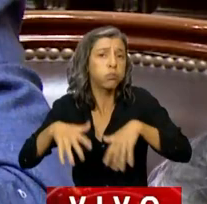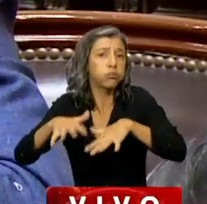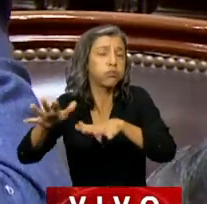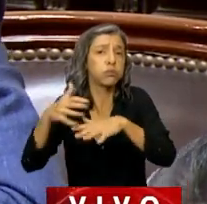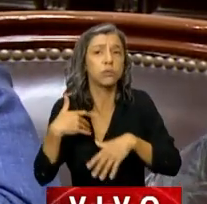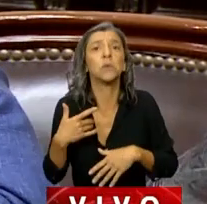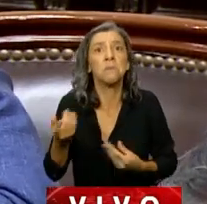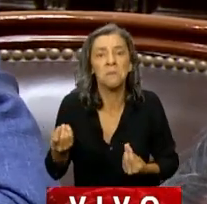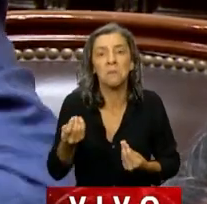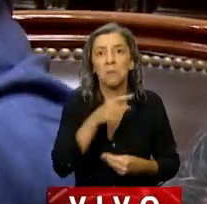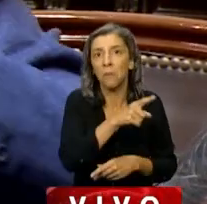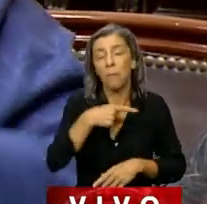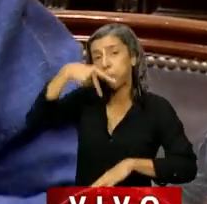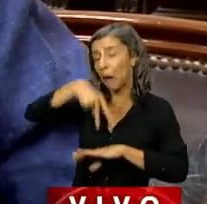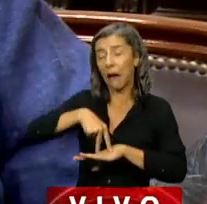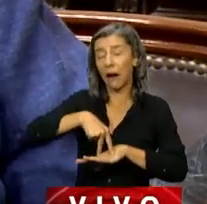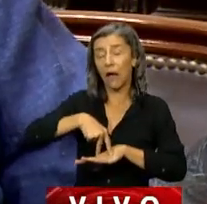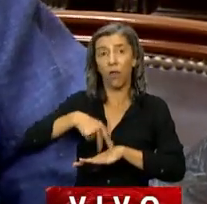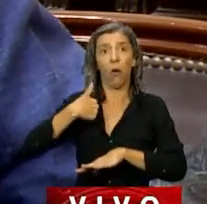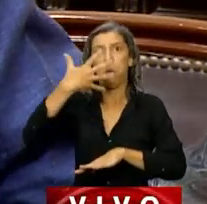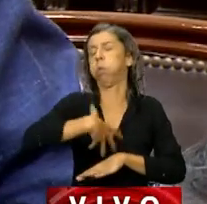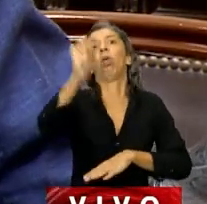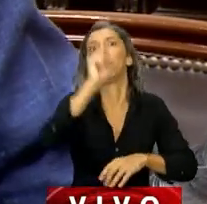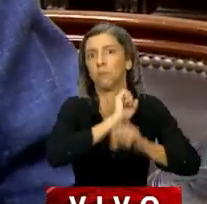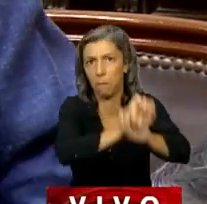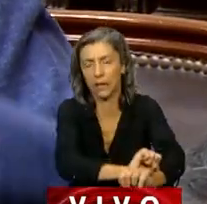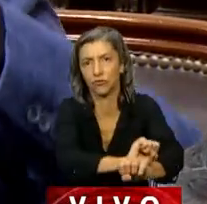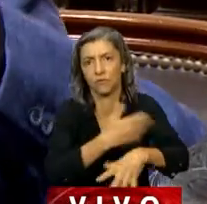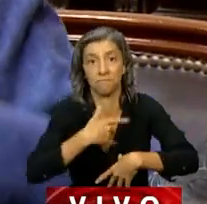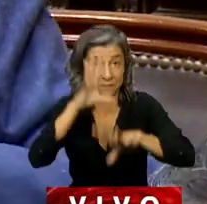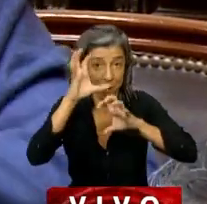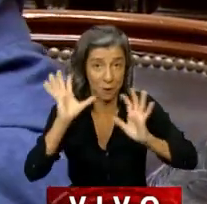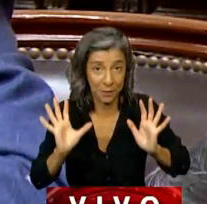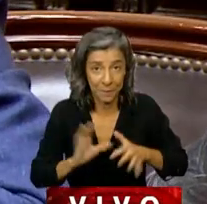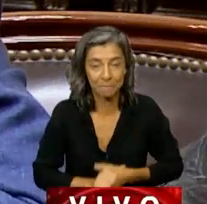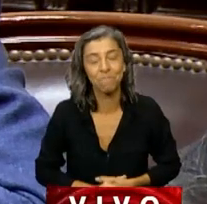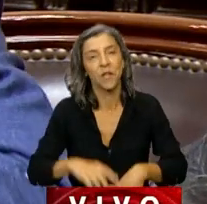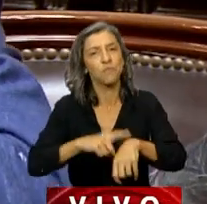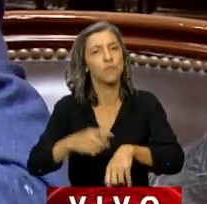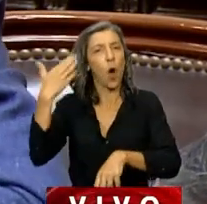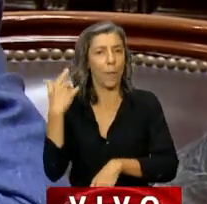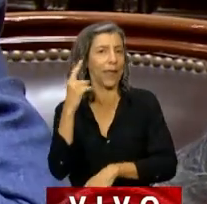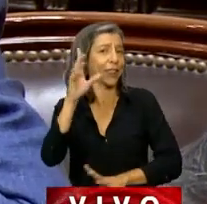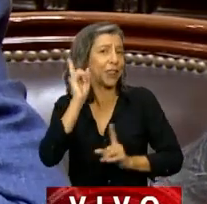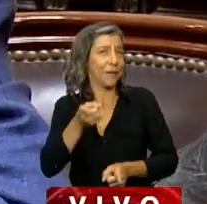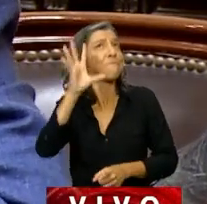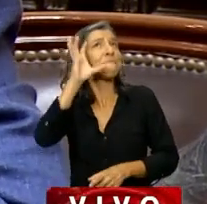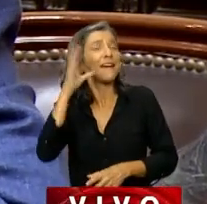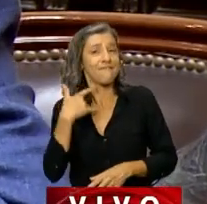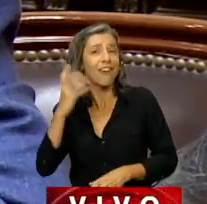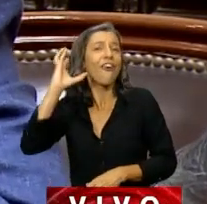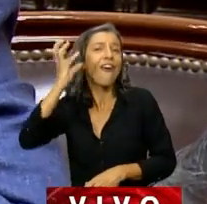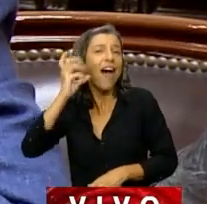Cuando era chiquito y escuchábamos Radio Colonia, que era lo único que nos informaba de los que pasaban en los famosos